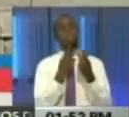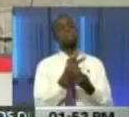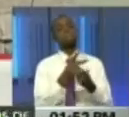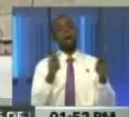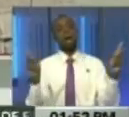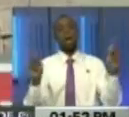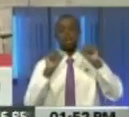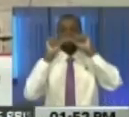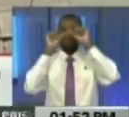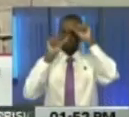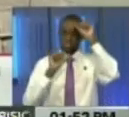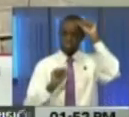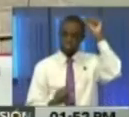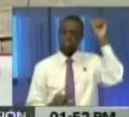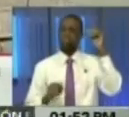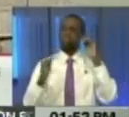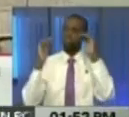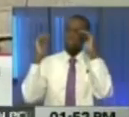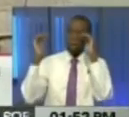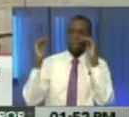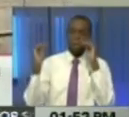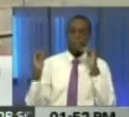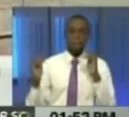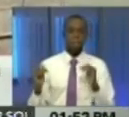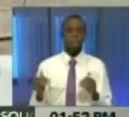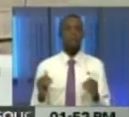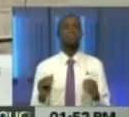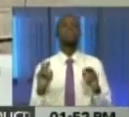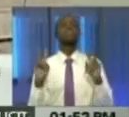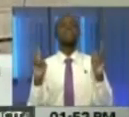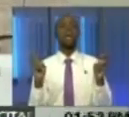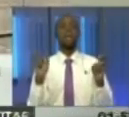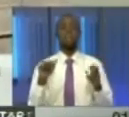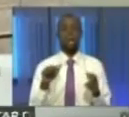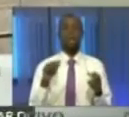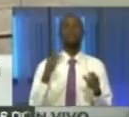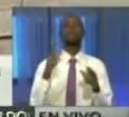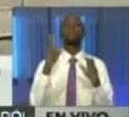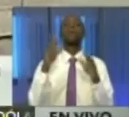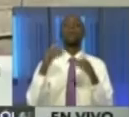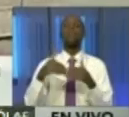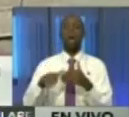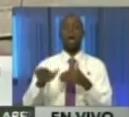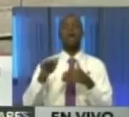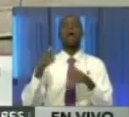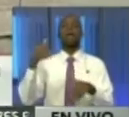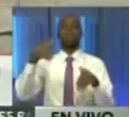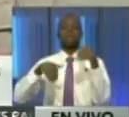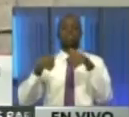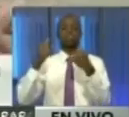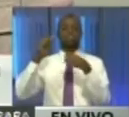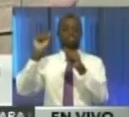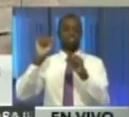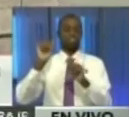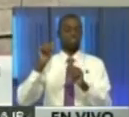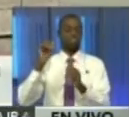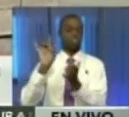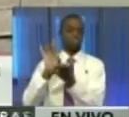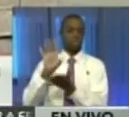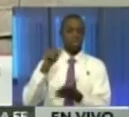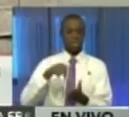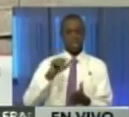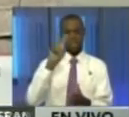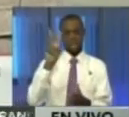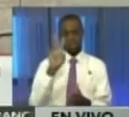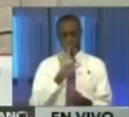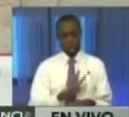una gran exposición todo lo referente al proceso del referendo revocatorio en la República Bolivariana de Venezuela, haciendo un